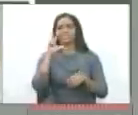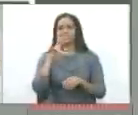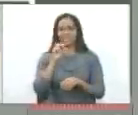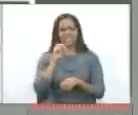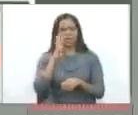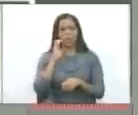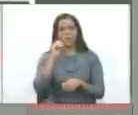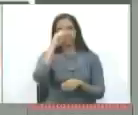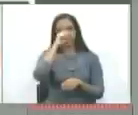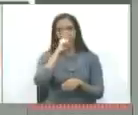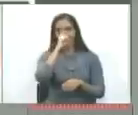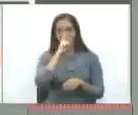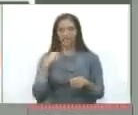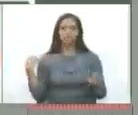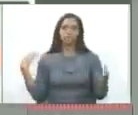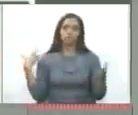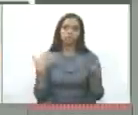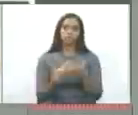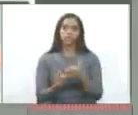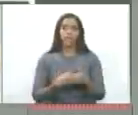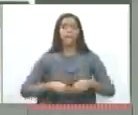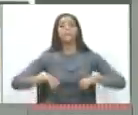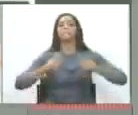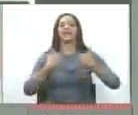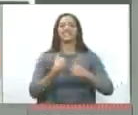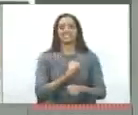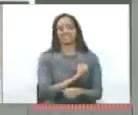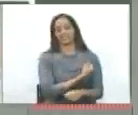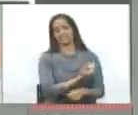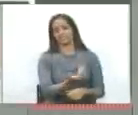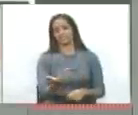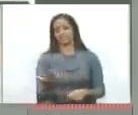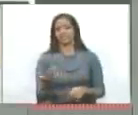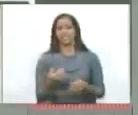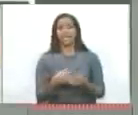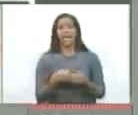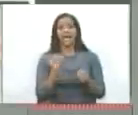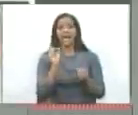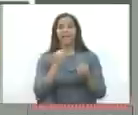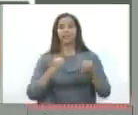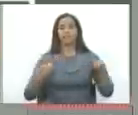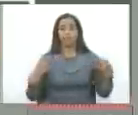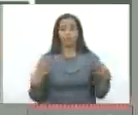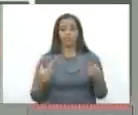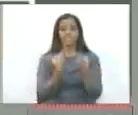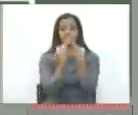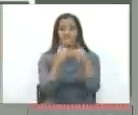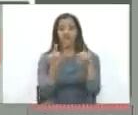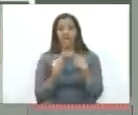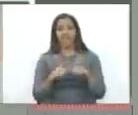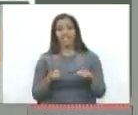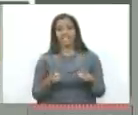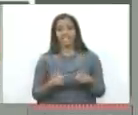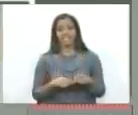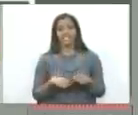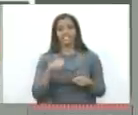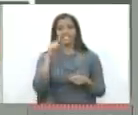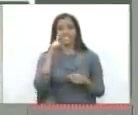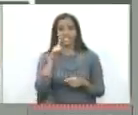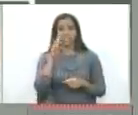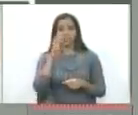Pues. Tienen más de 100 variedades de arroz. Más de 100, 146 Imagínate. Variedades de